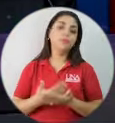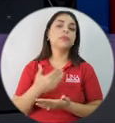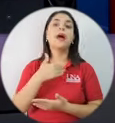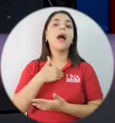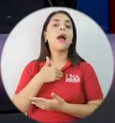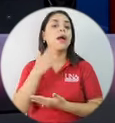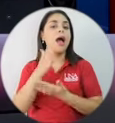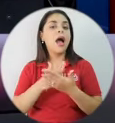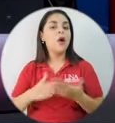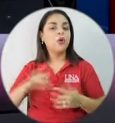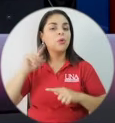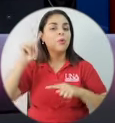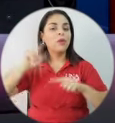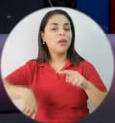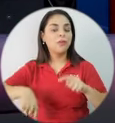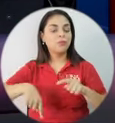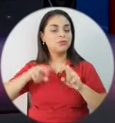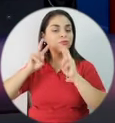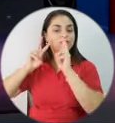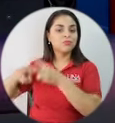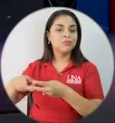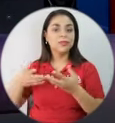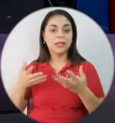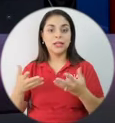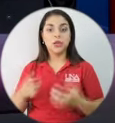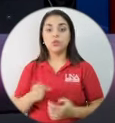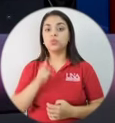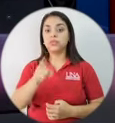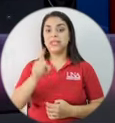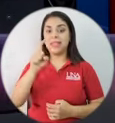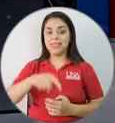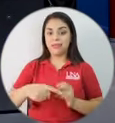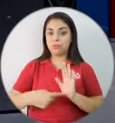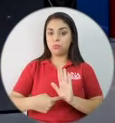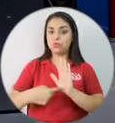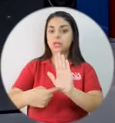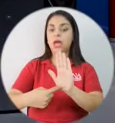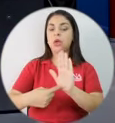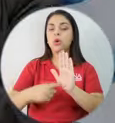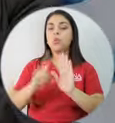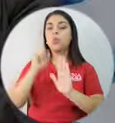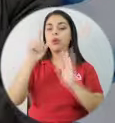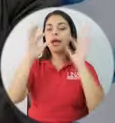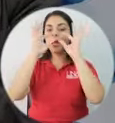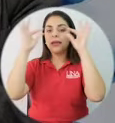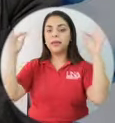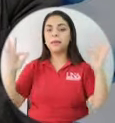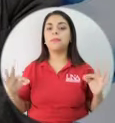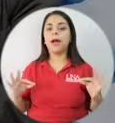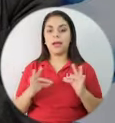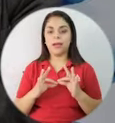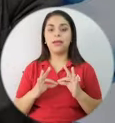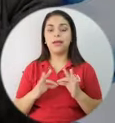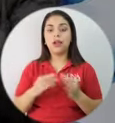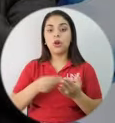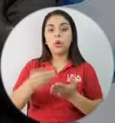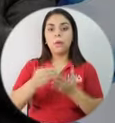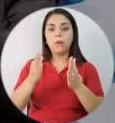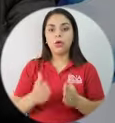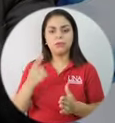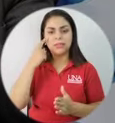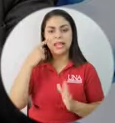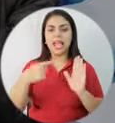hay un tema que no podemos perder de vista y es que usted tiene que transmitir una imagen al consumidor. Usted tiene que